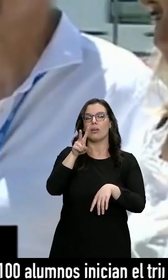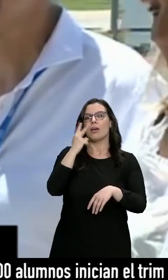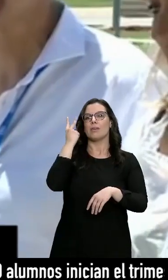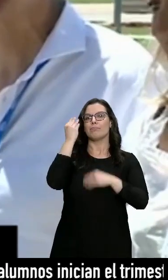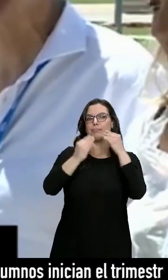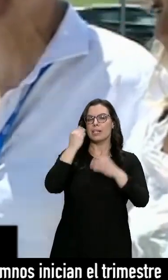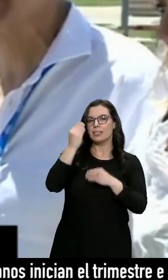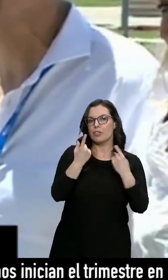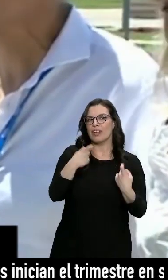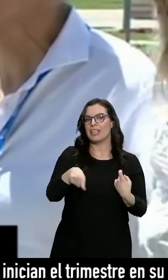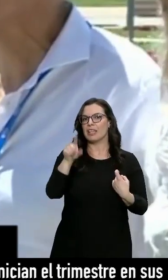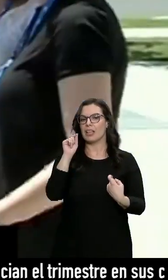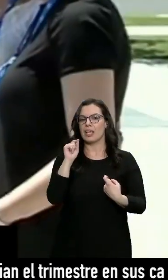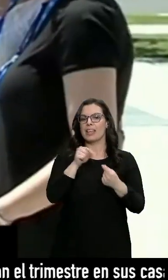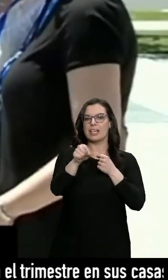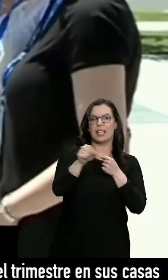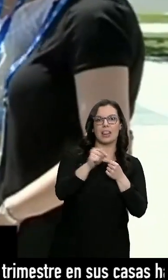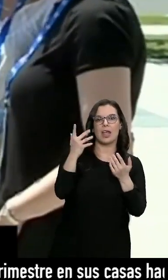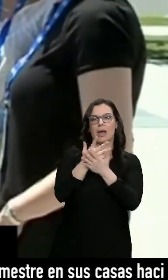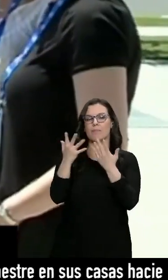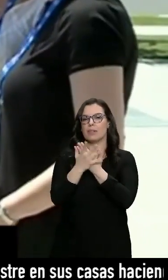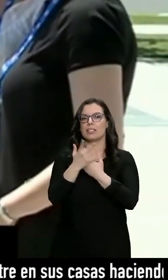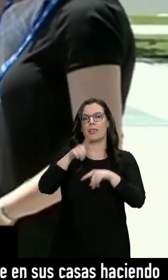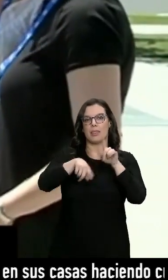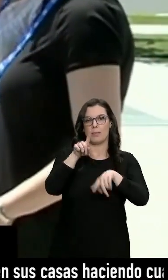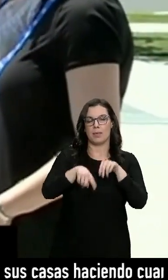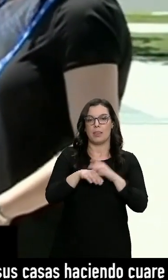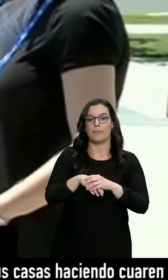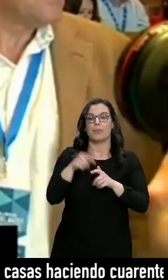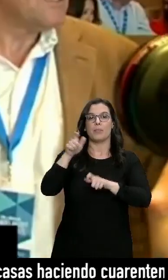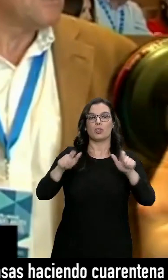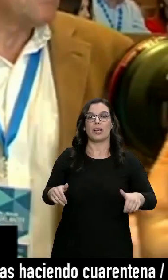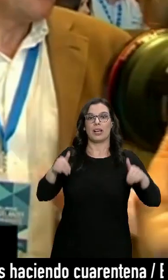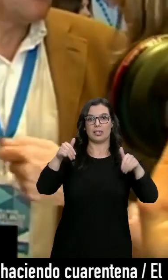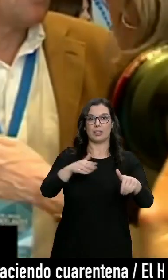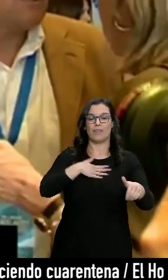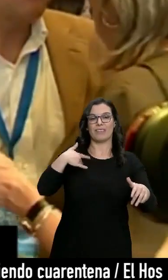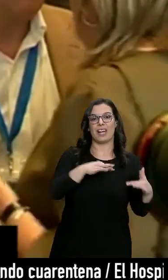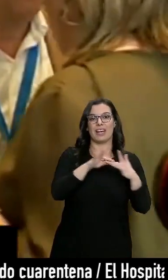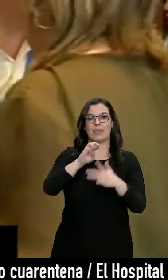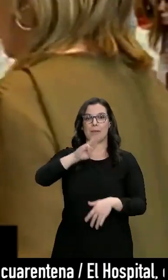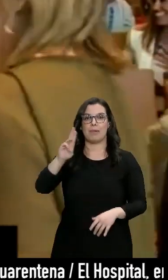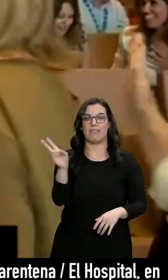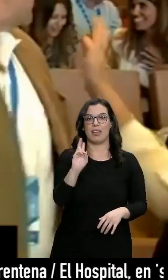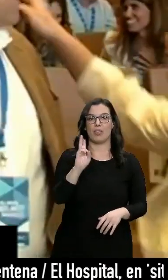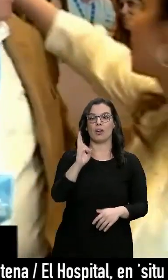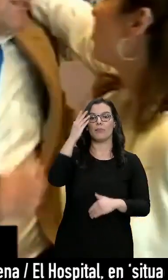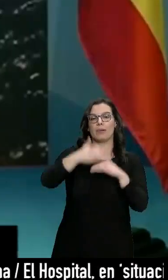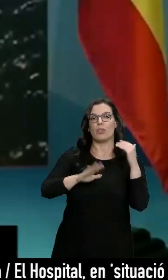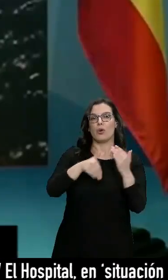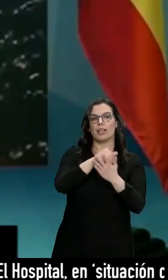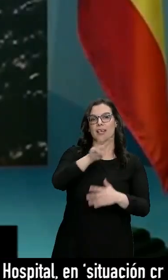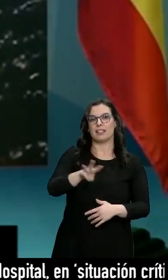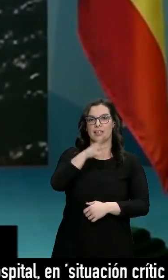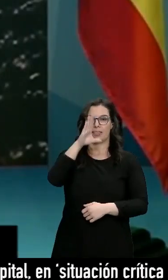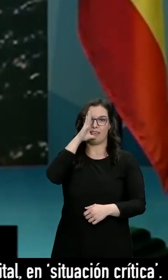será solo telemática o mixta. Los aspirantes a presidir el PP de Valladolid tienen hasta el 3 de febrero para reunir los